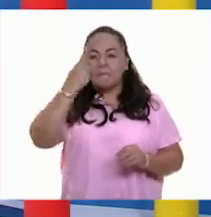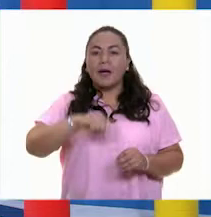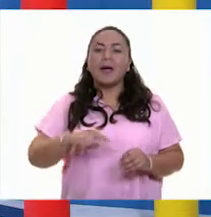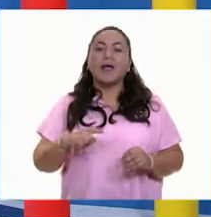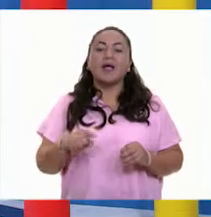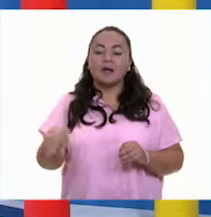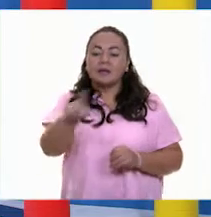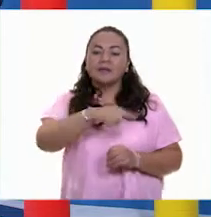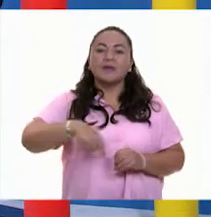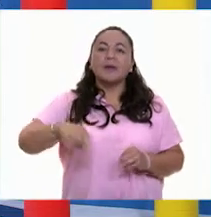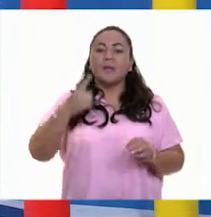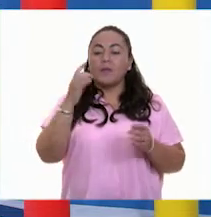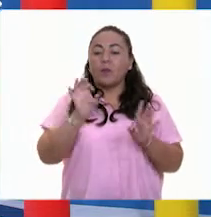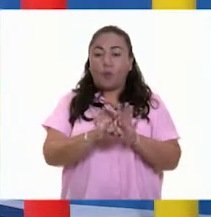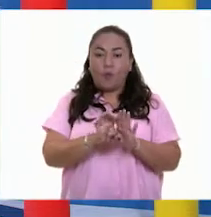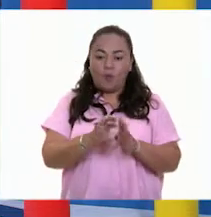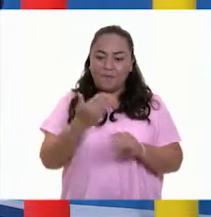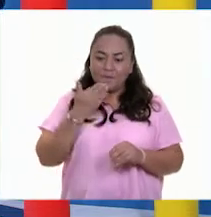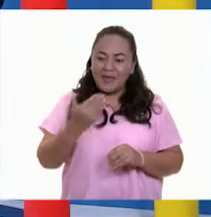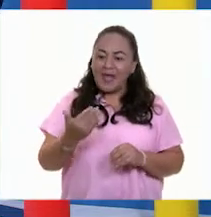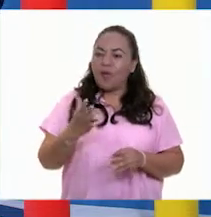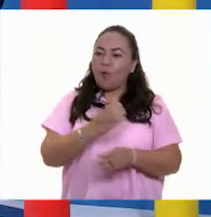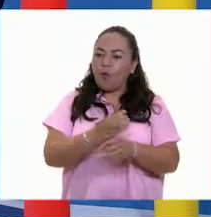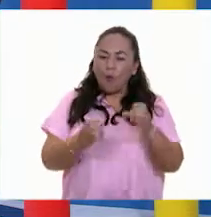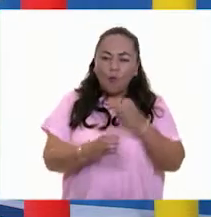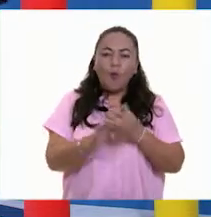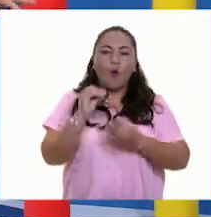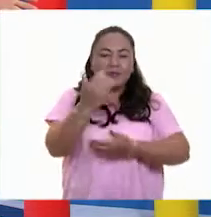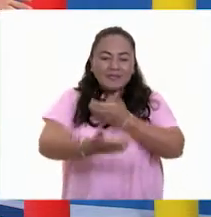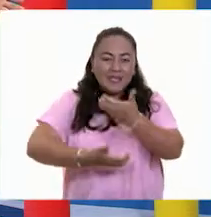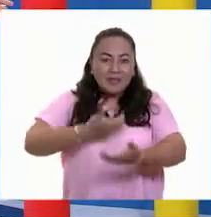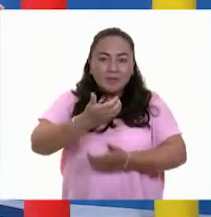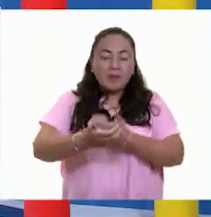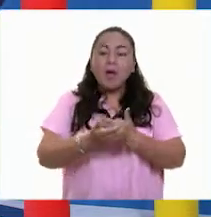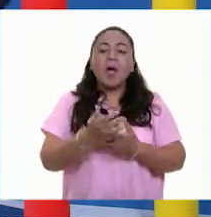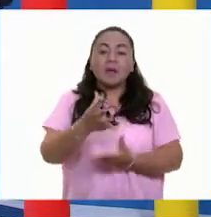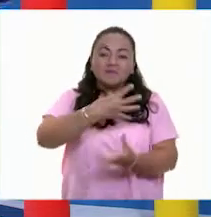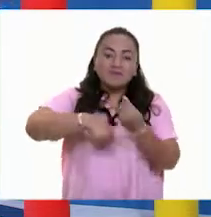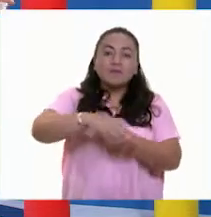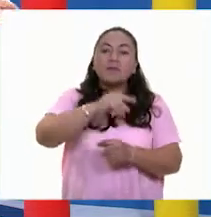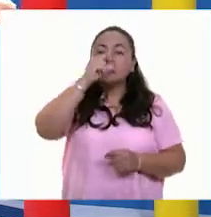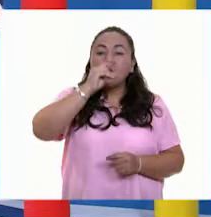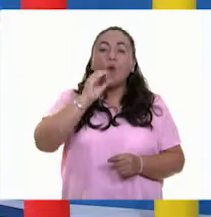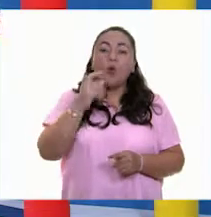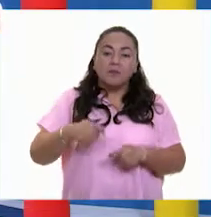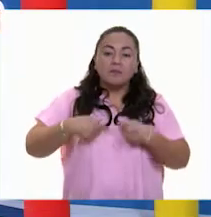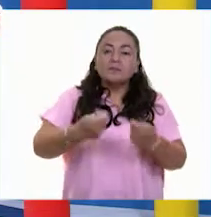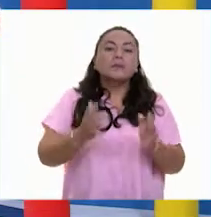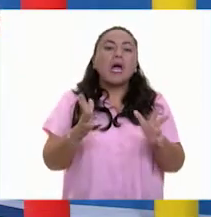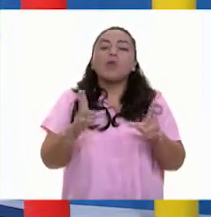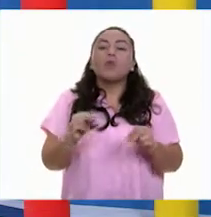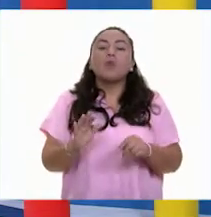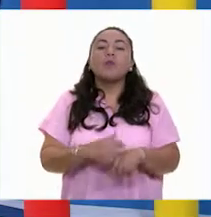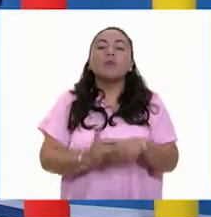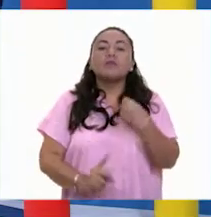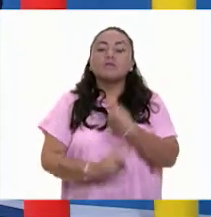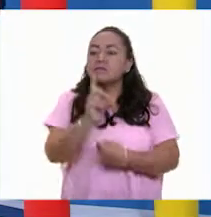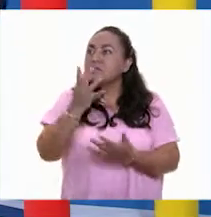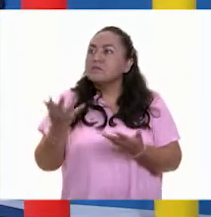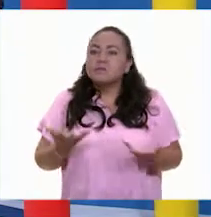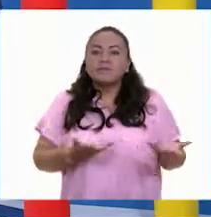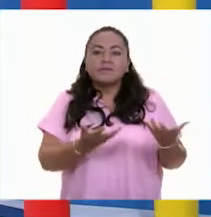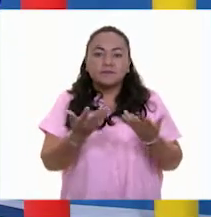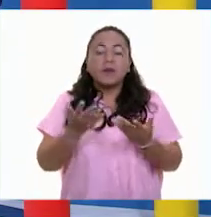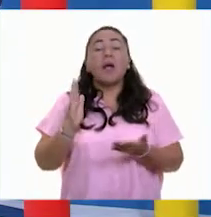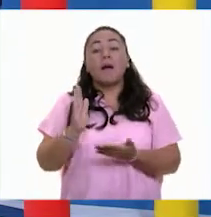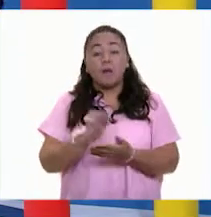afectaciones de los flujos, tanto de bienes como de servicios, que no serán producidos o prestados como consecuencia del desastre.